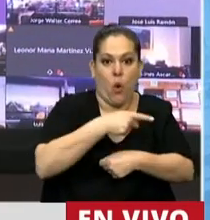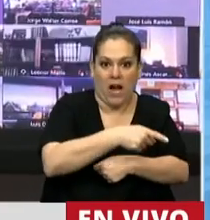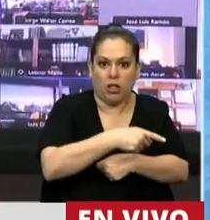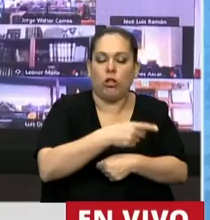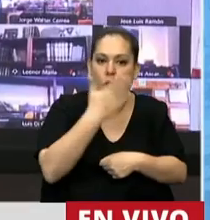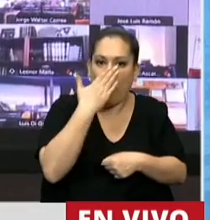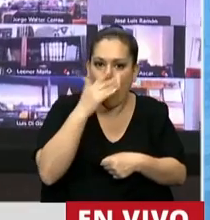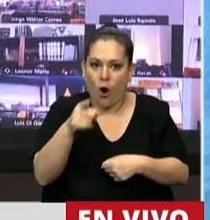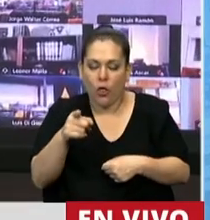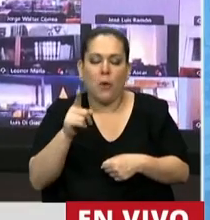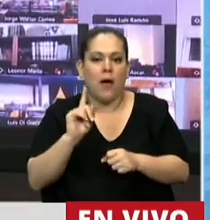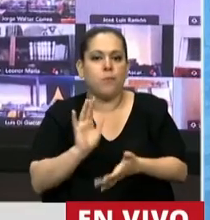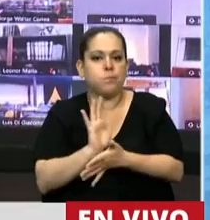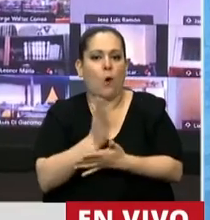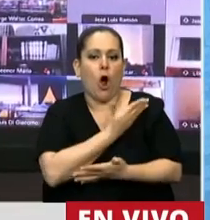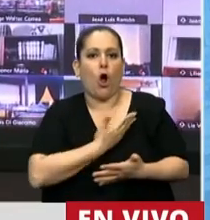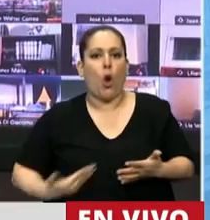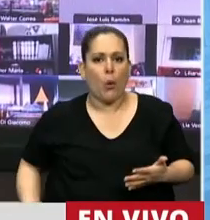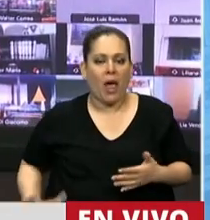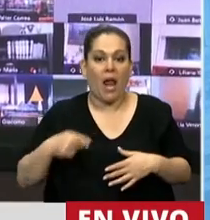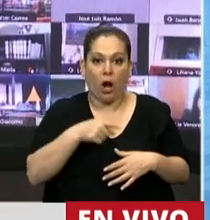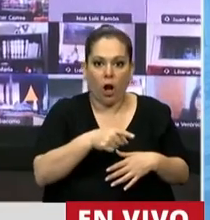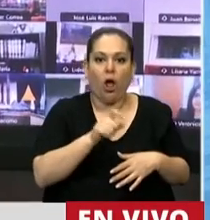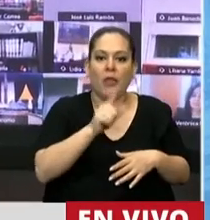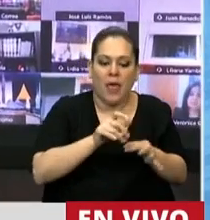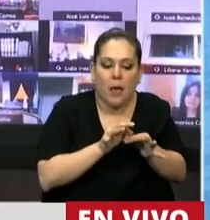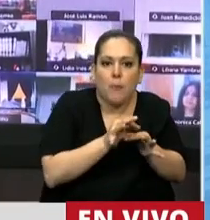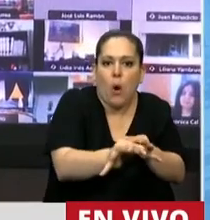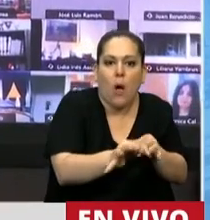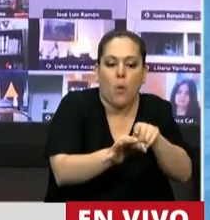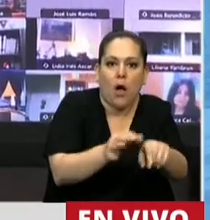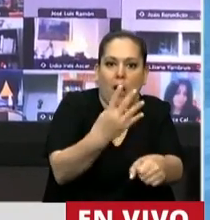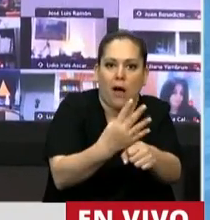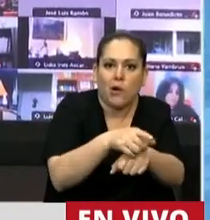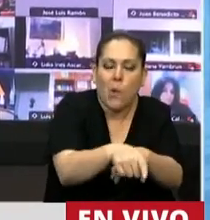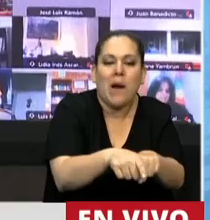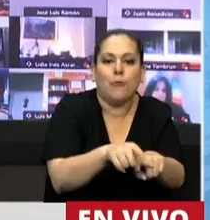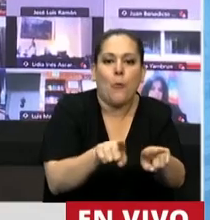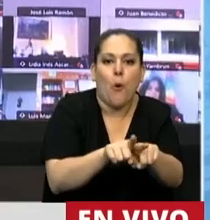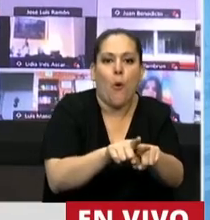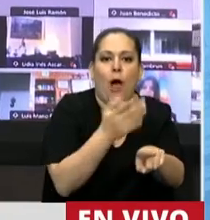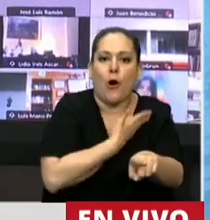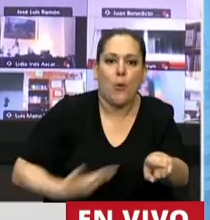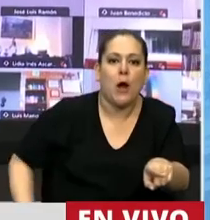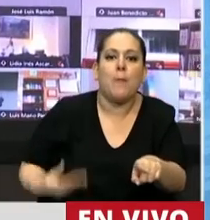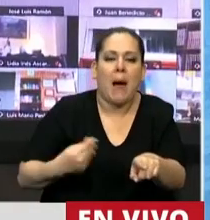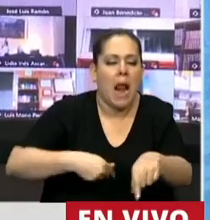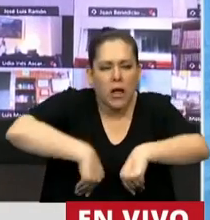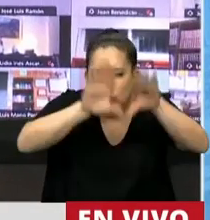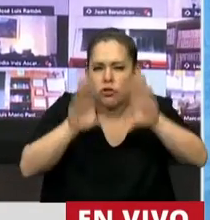gobernar desde el interior para toda la provincia y esto fue un símbolo